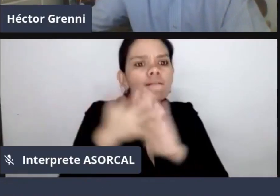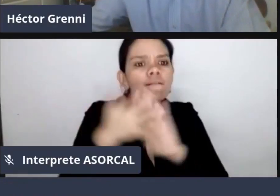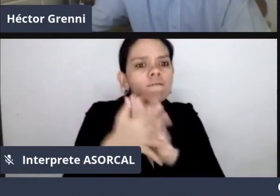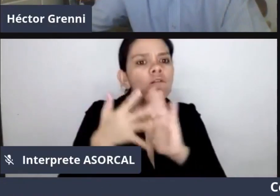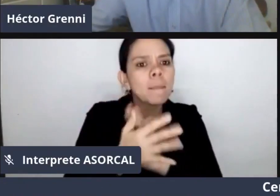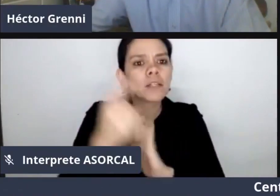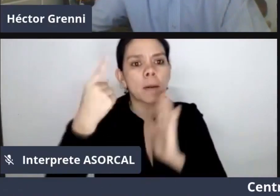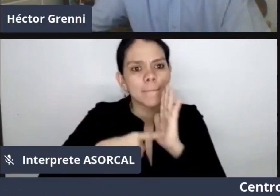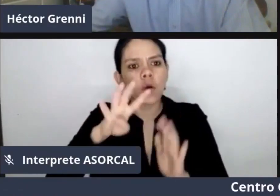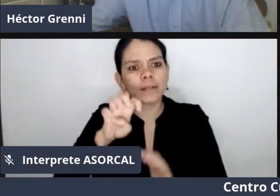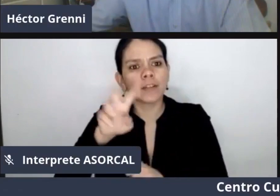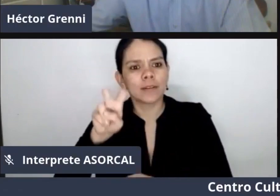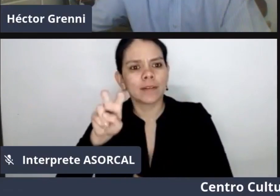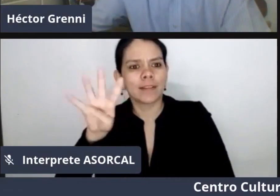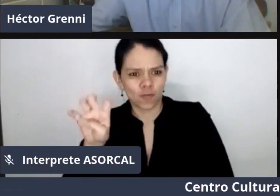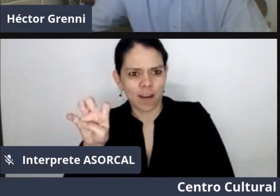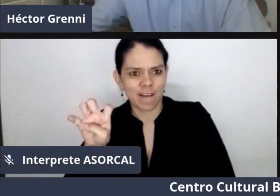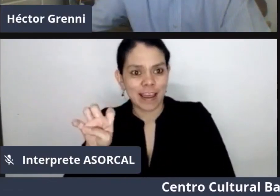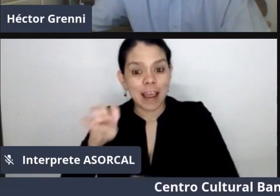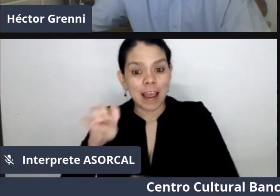Armadas y me han dicho,